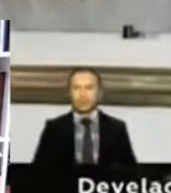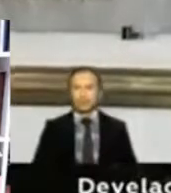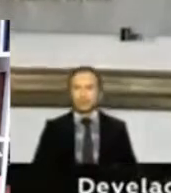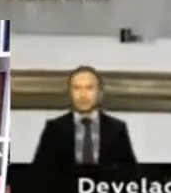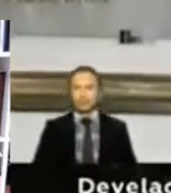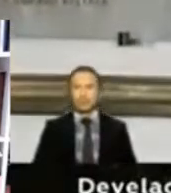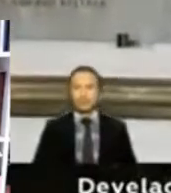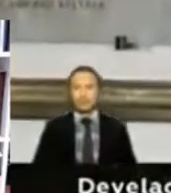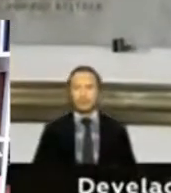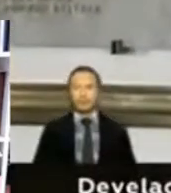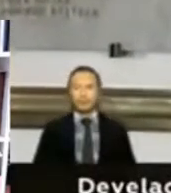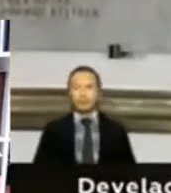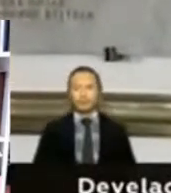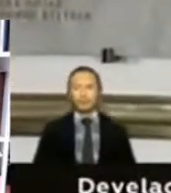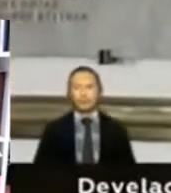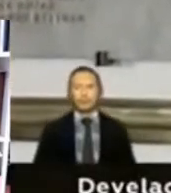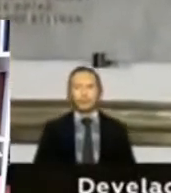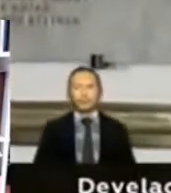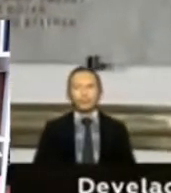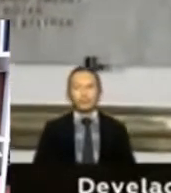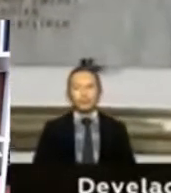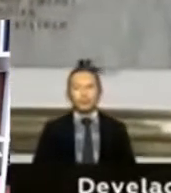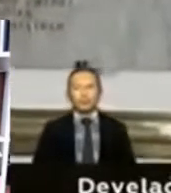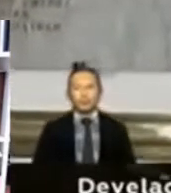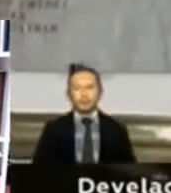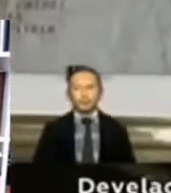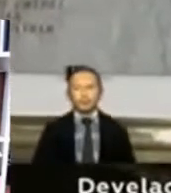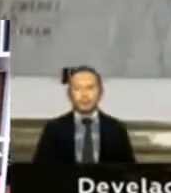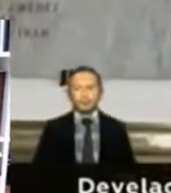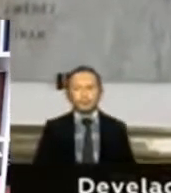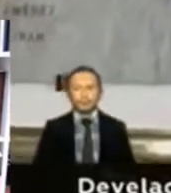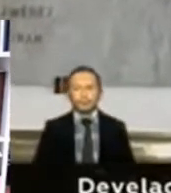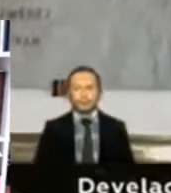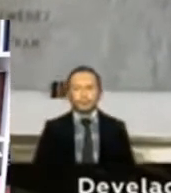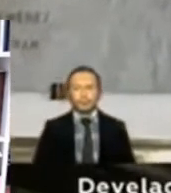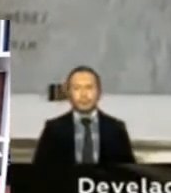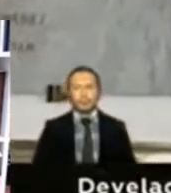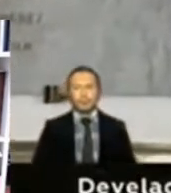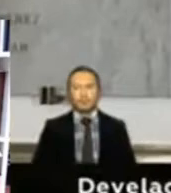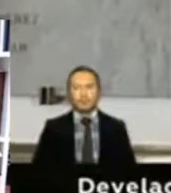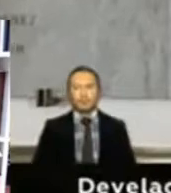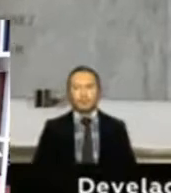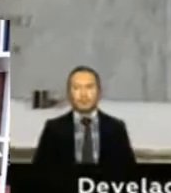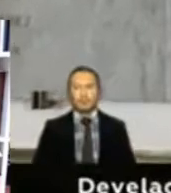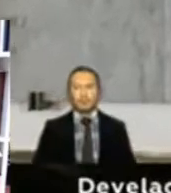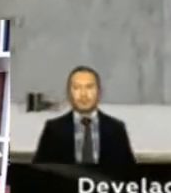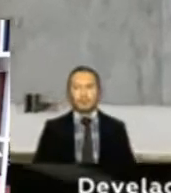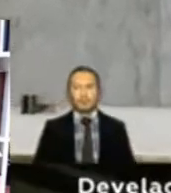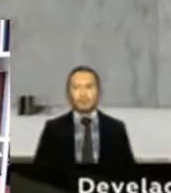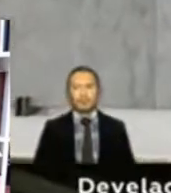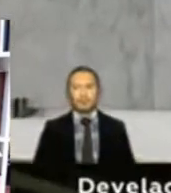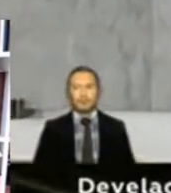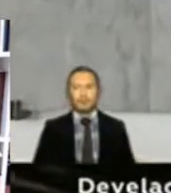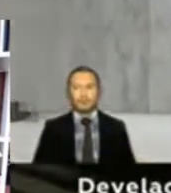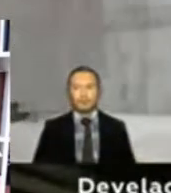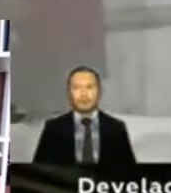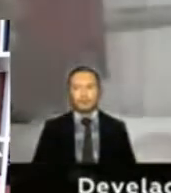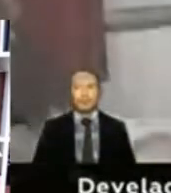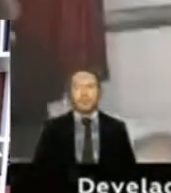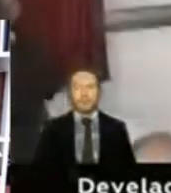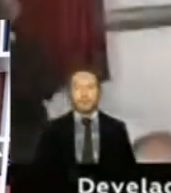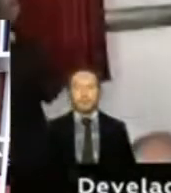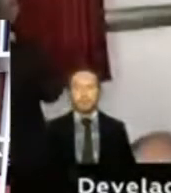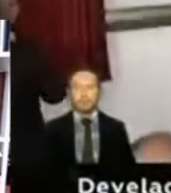para defender las políticas energéticas neoliberales, que lo que hicieron